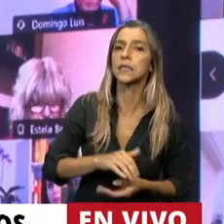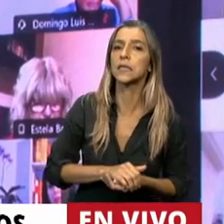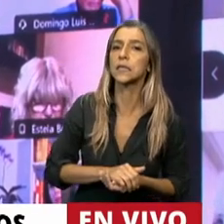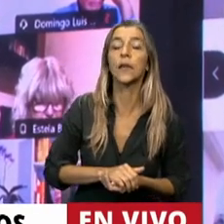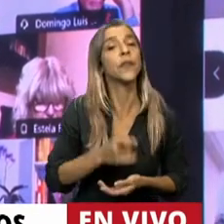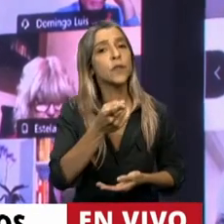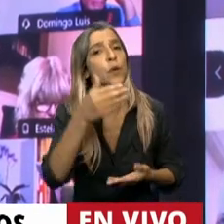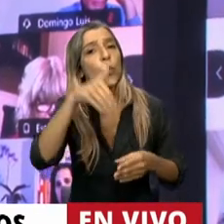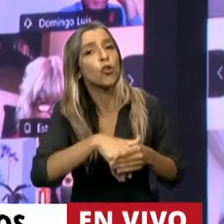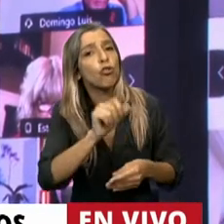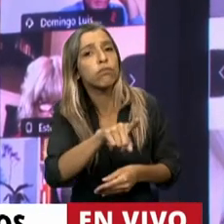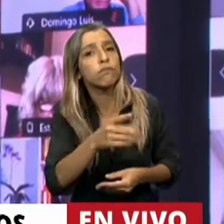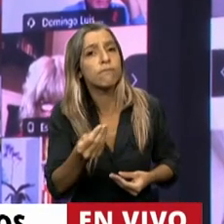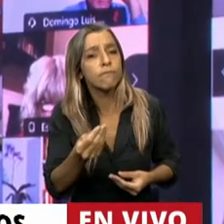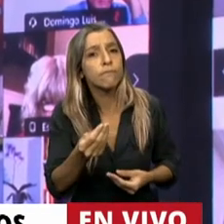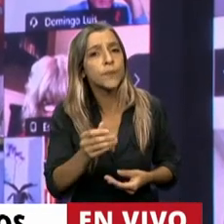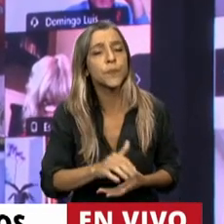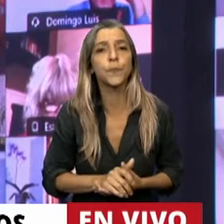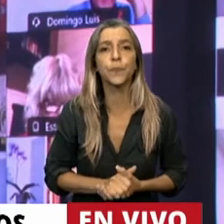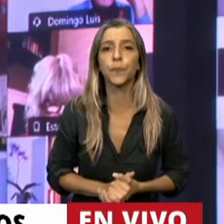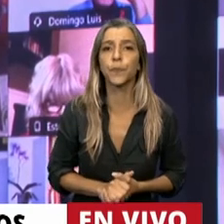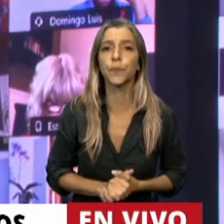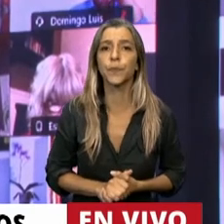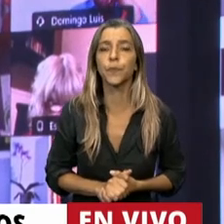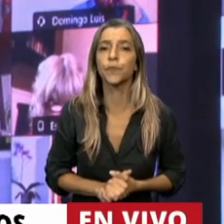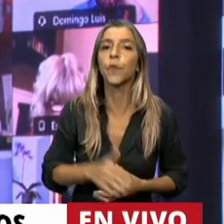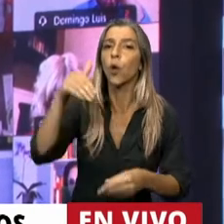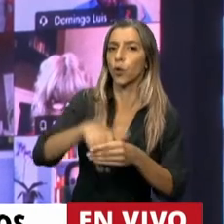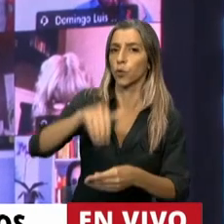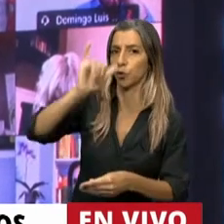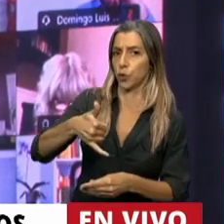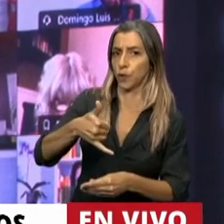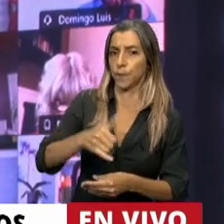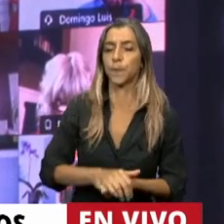el sentido de su voto diputado afirmativo